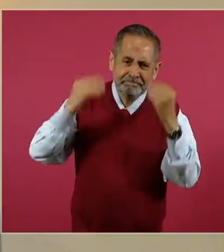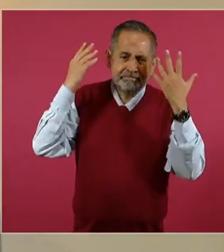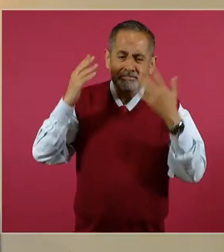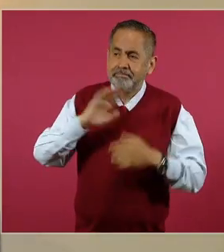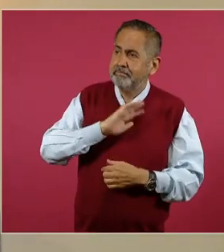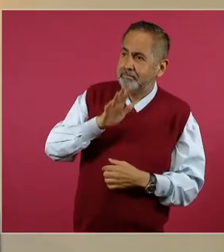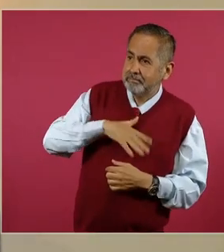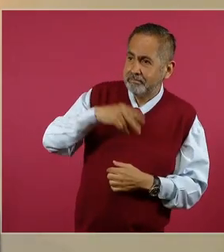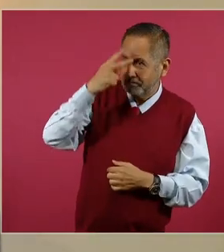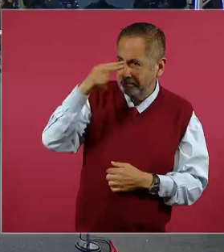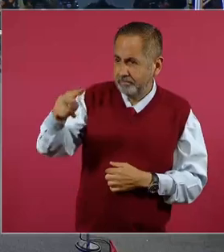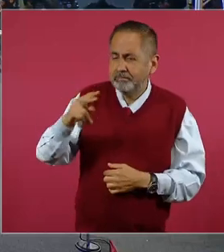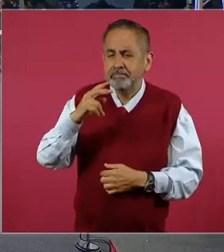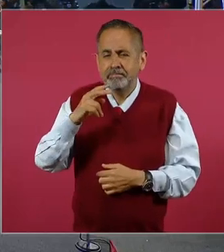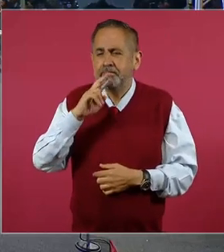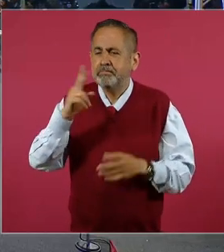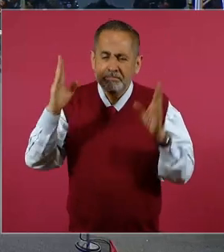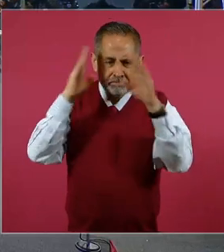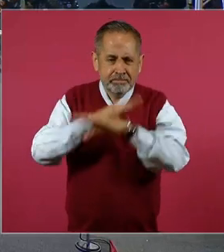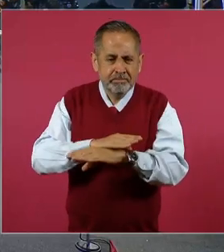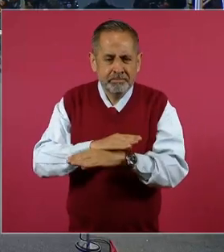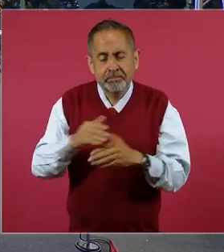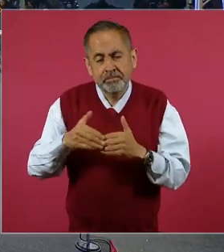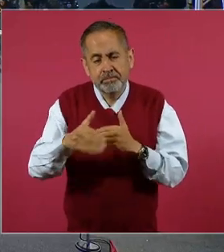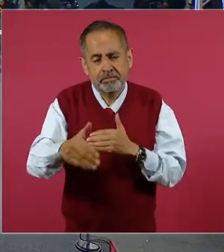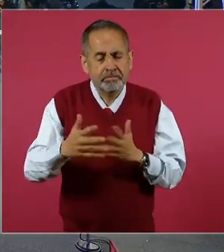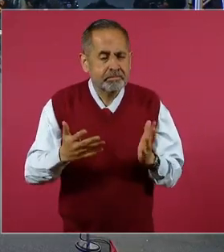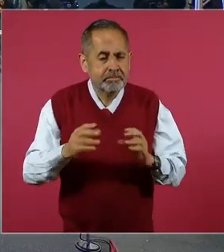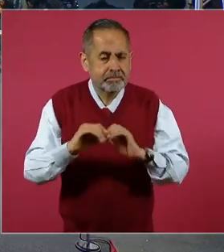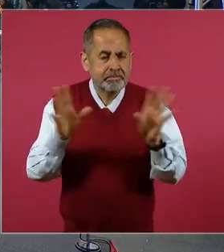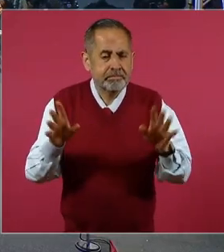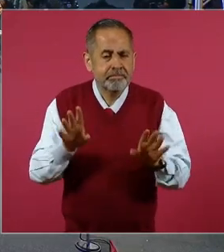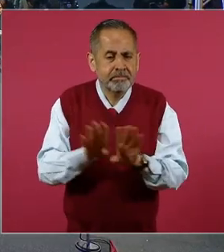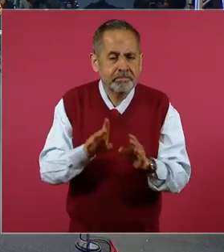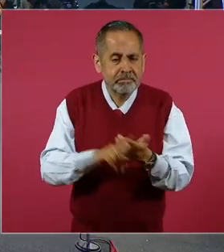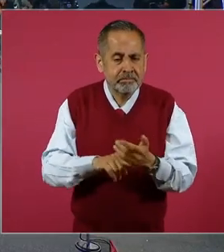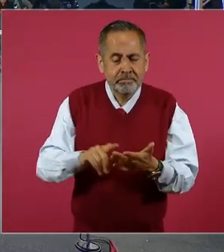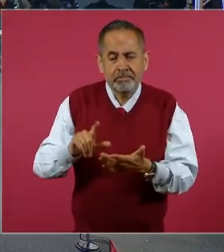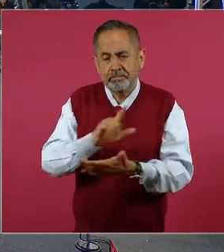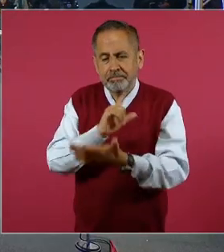España y de México, sin ignorar ni omitir las